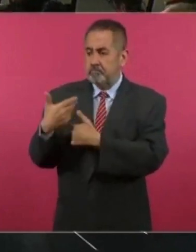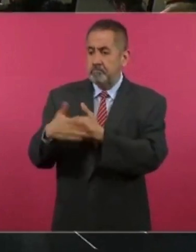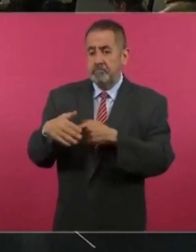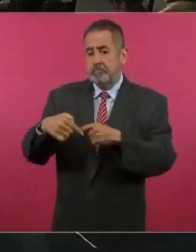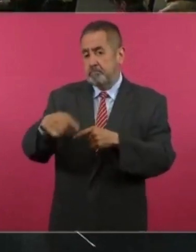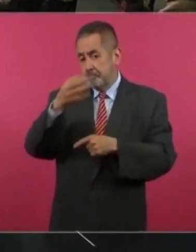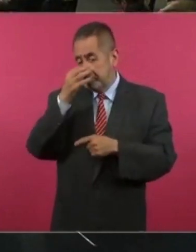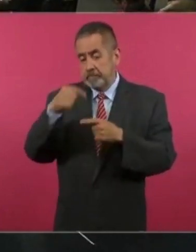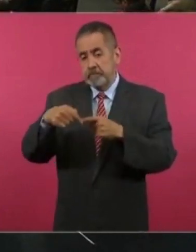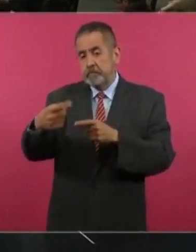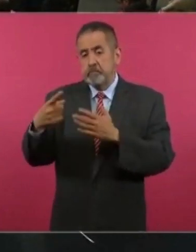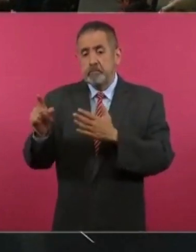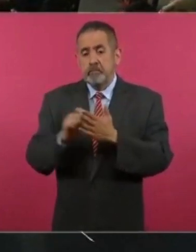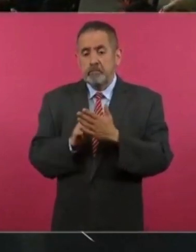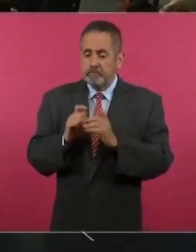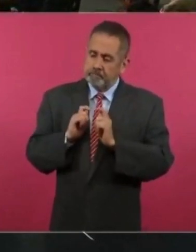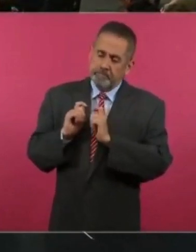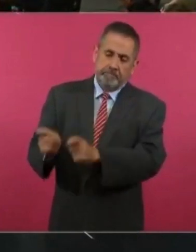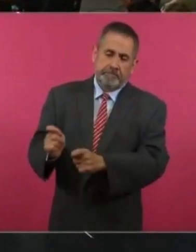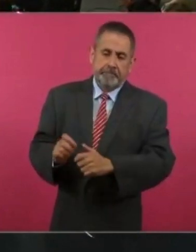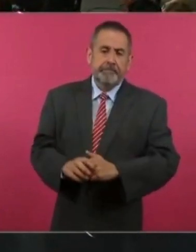menos,